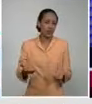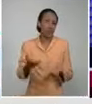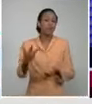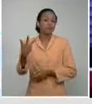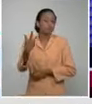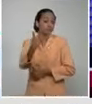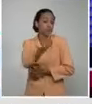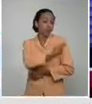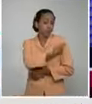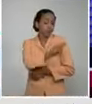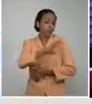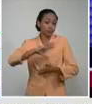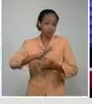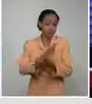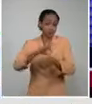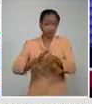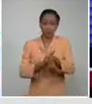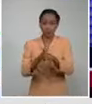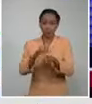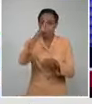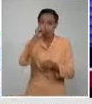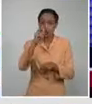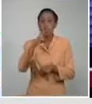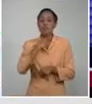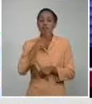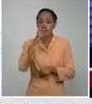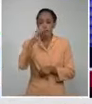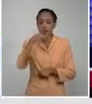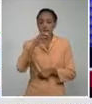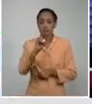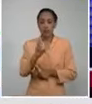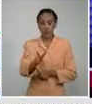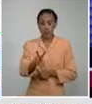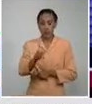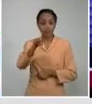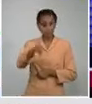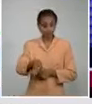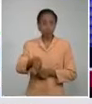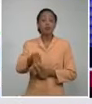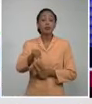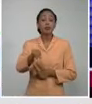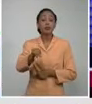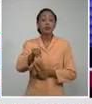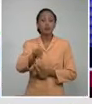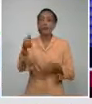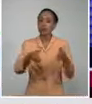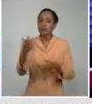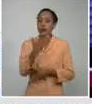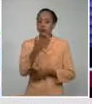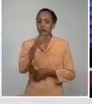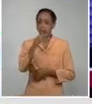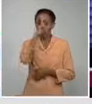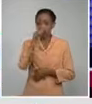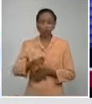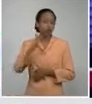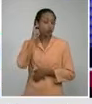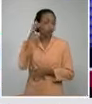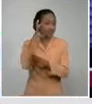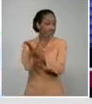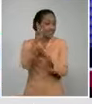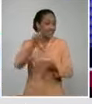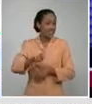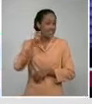cubano anti-COVID-19 Soberana 02. Para ello, contaremos en el estudio con la presencia de la doctora en ciencias